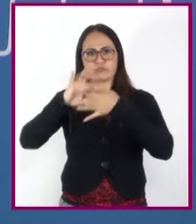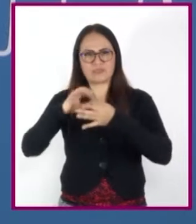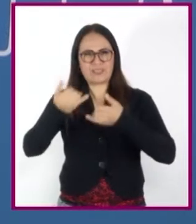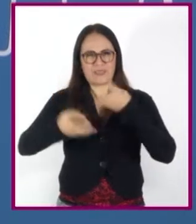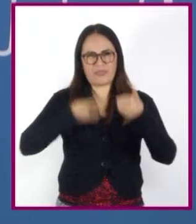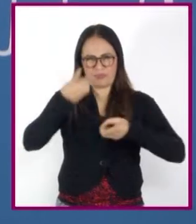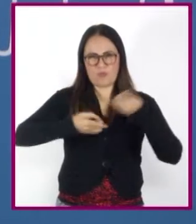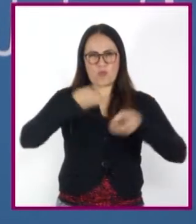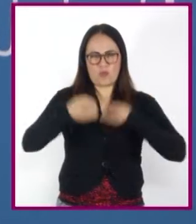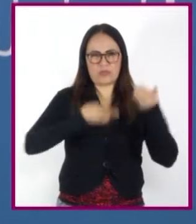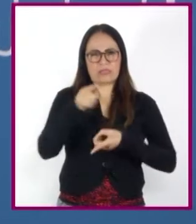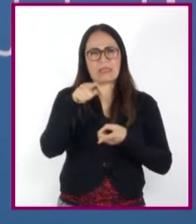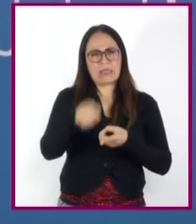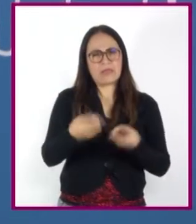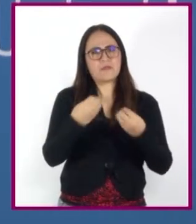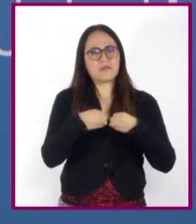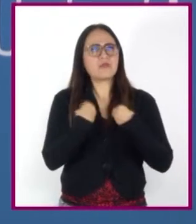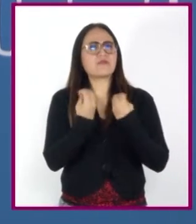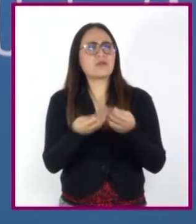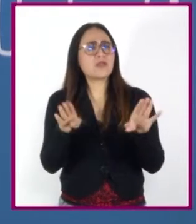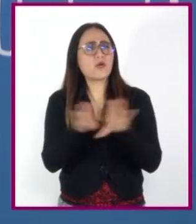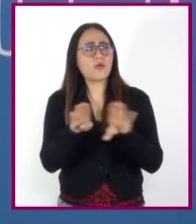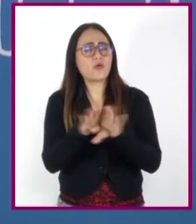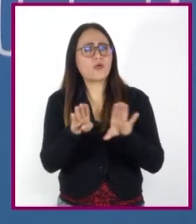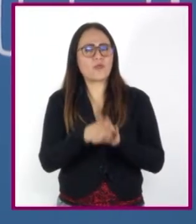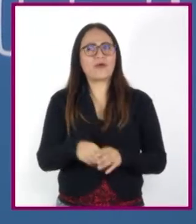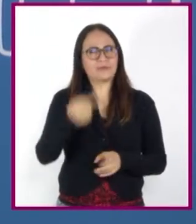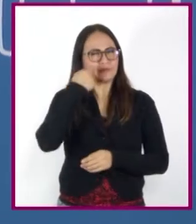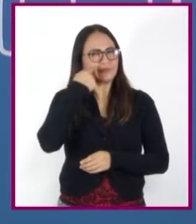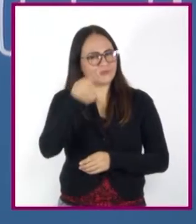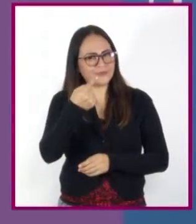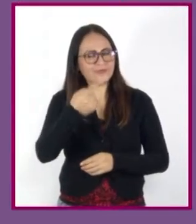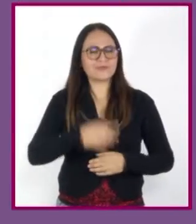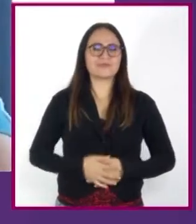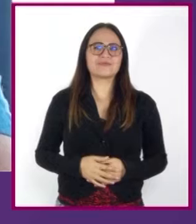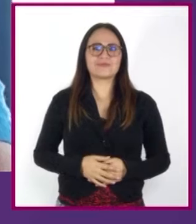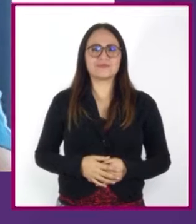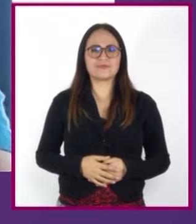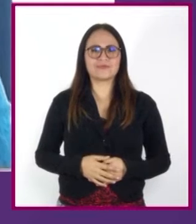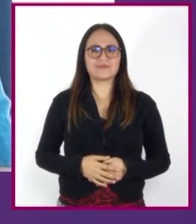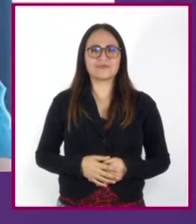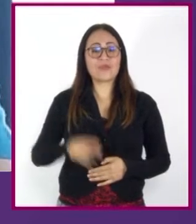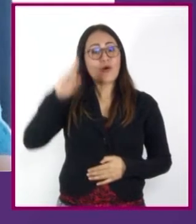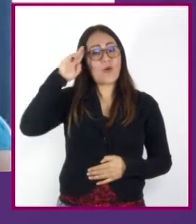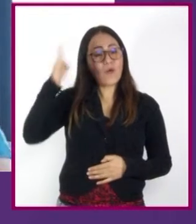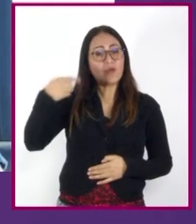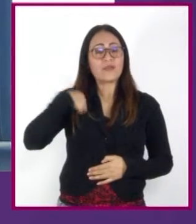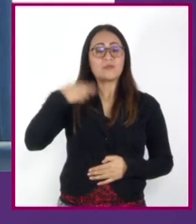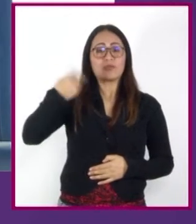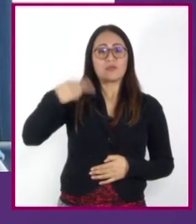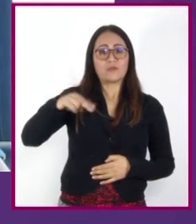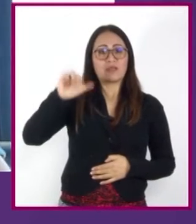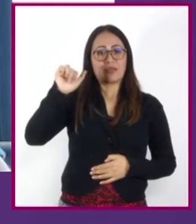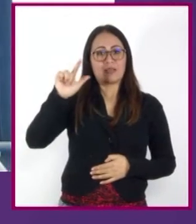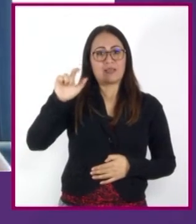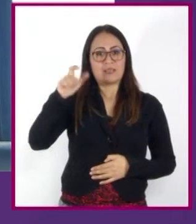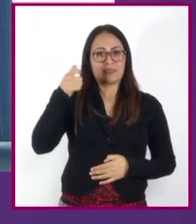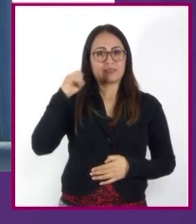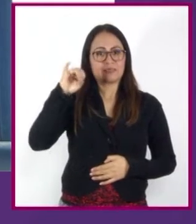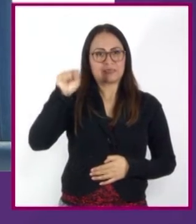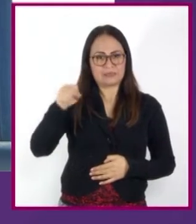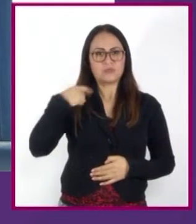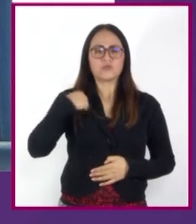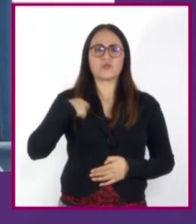habla de cómo ha vivido la inclusión. Pongan atención. Hola, mi nombre es Alexis Galloso Sarasúa,